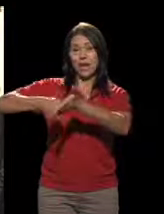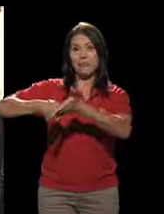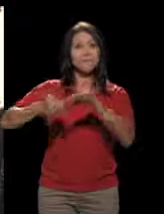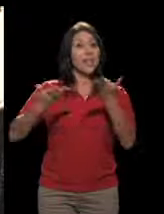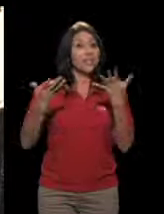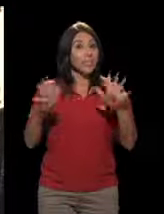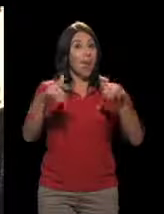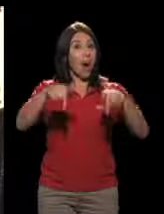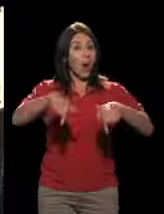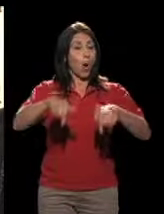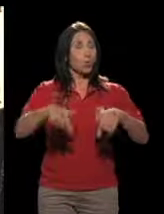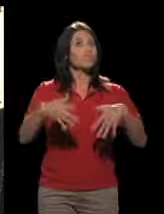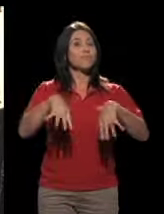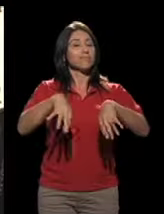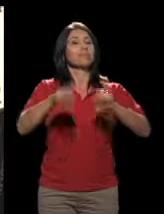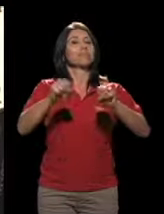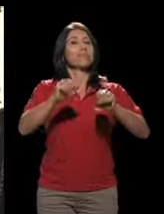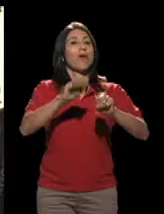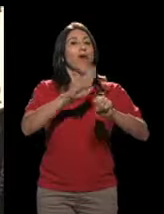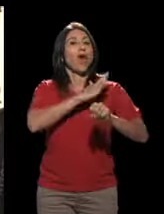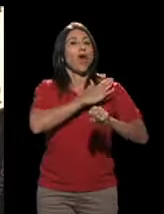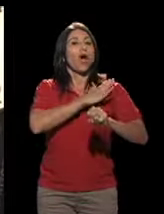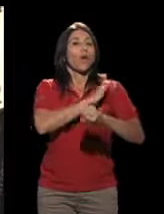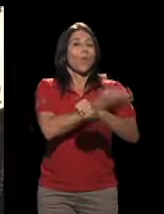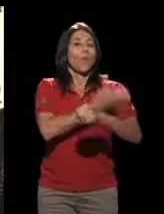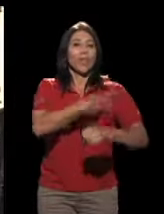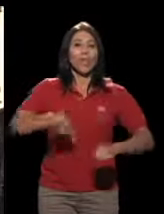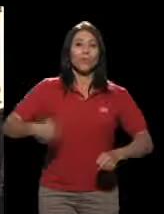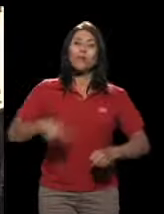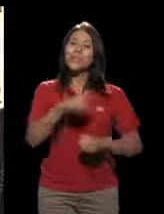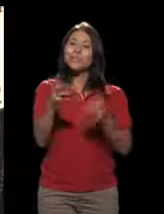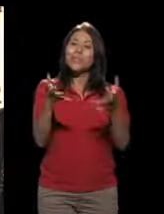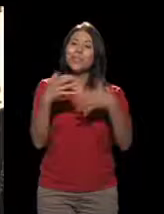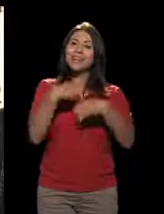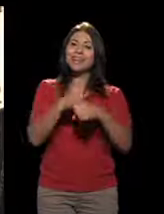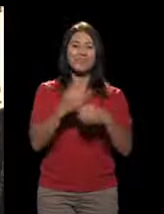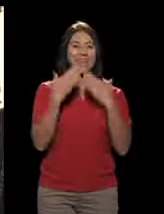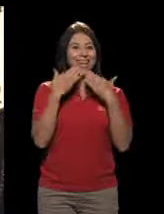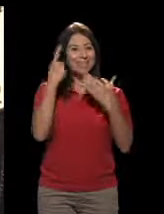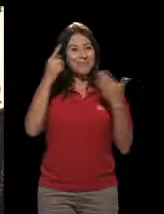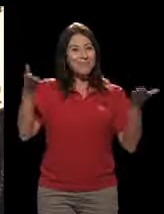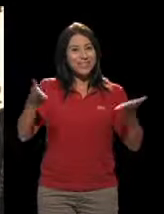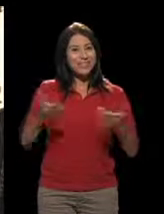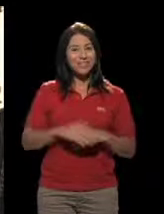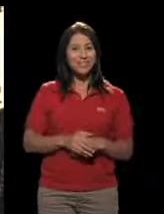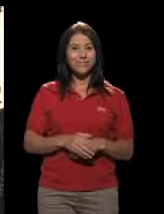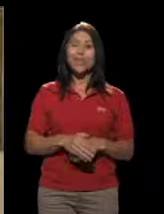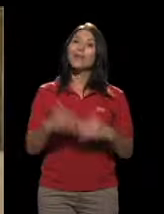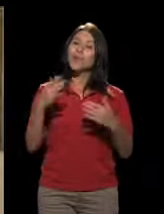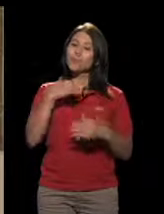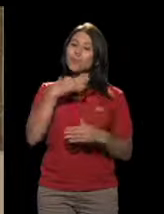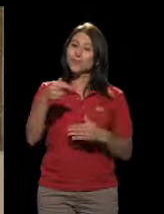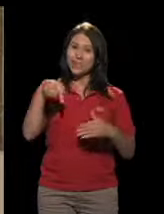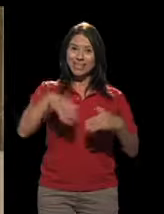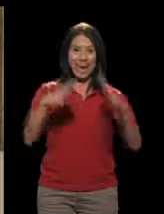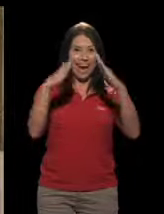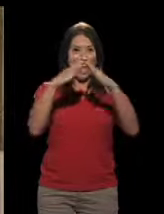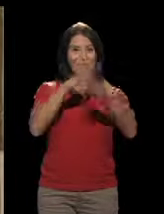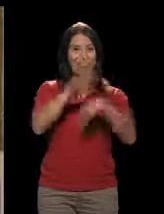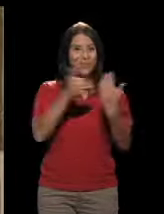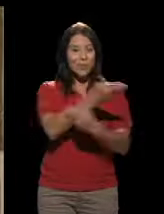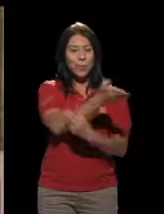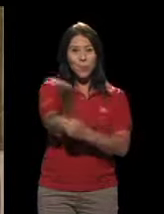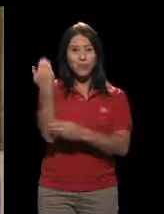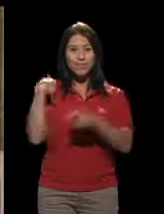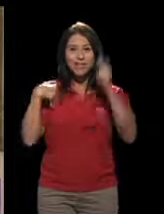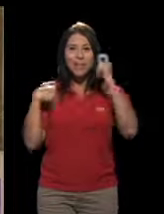y que hoy ya en el Poder Ejecutivo ellos desean realizar. Muchas gracias, doña Ana Elena, por recibirnos. Con mucho gusto, esta es la casa de